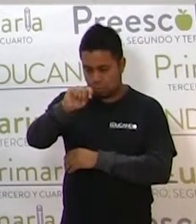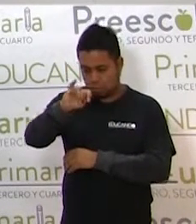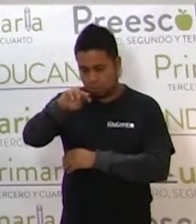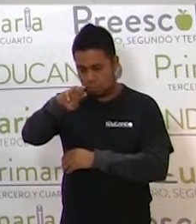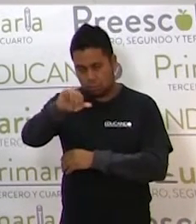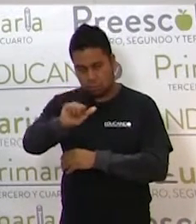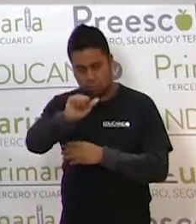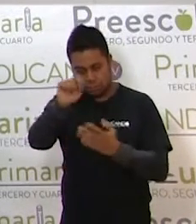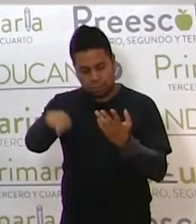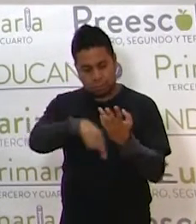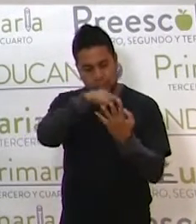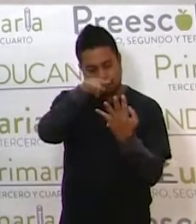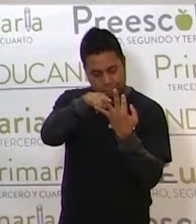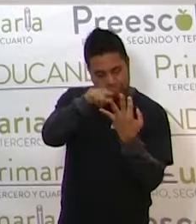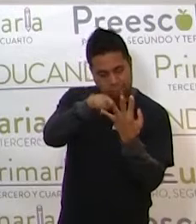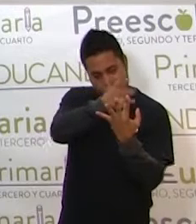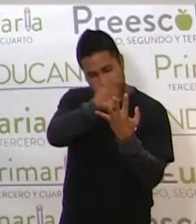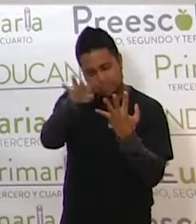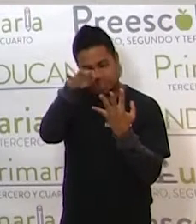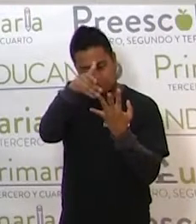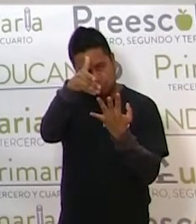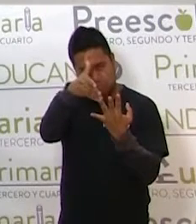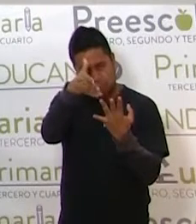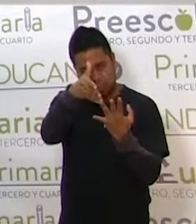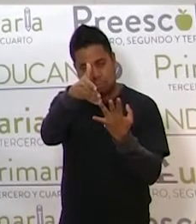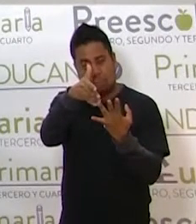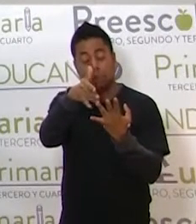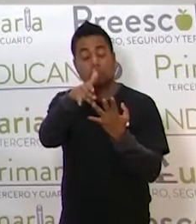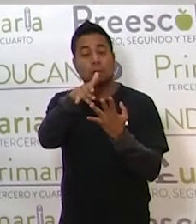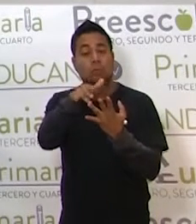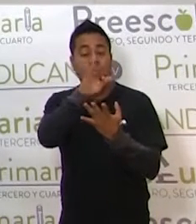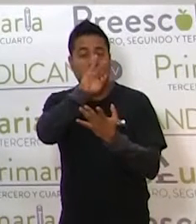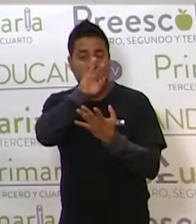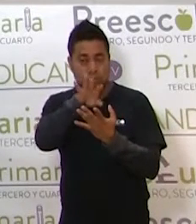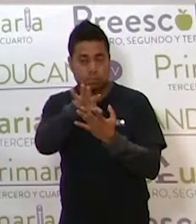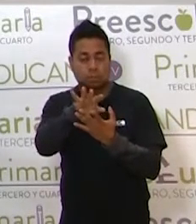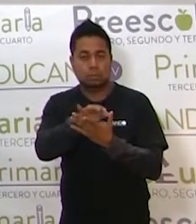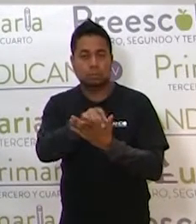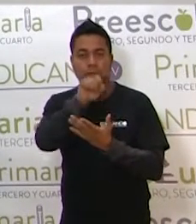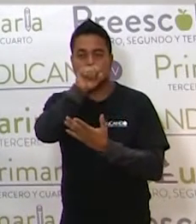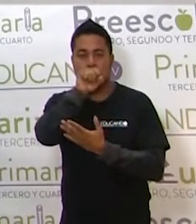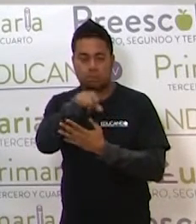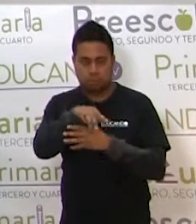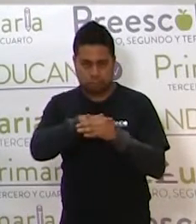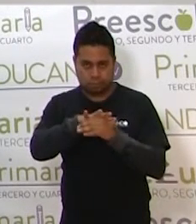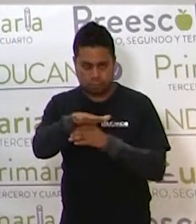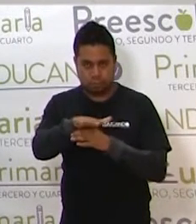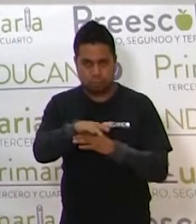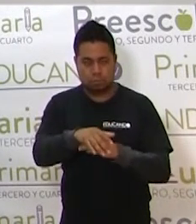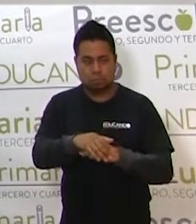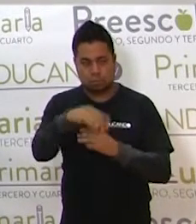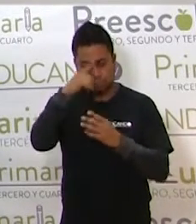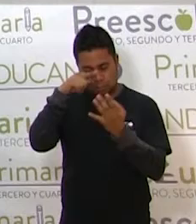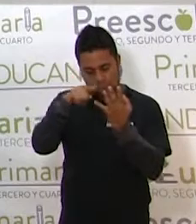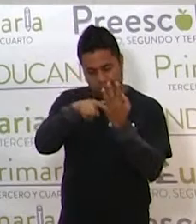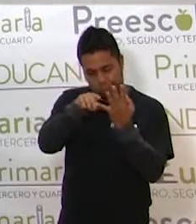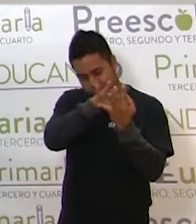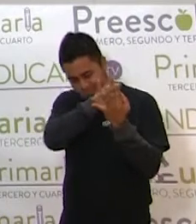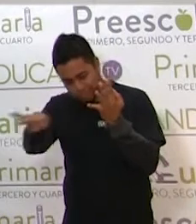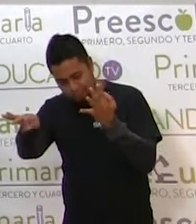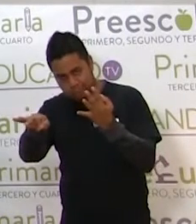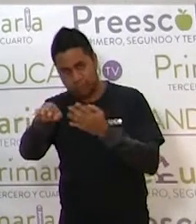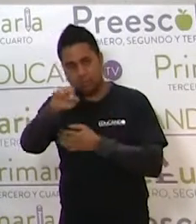bien y también va a estar en la última